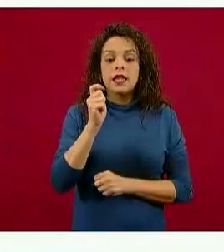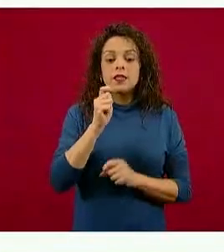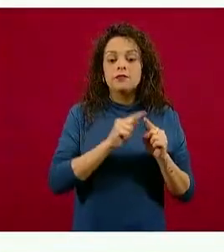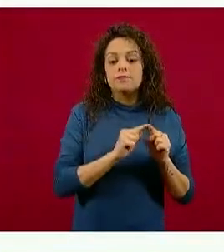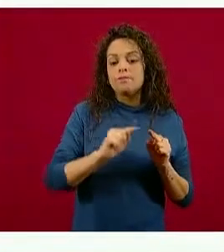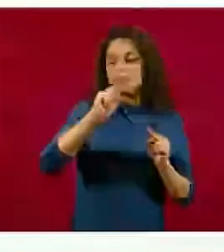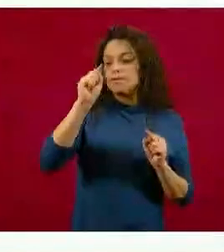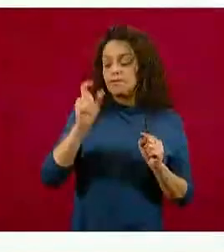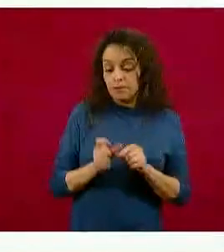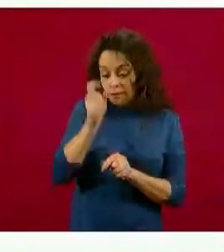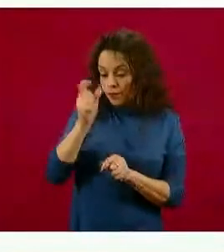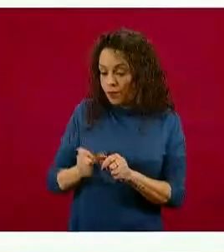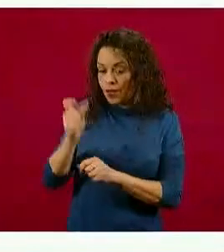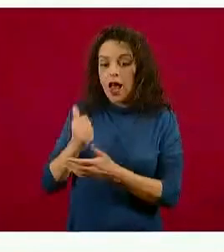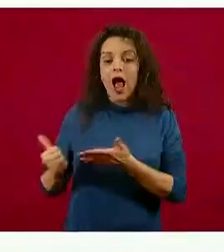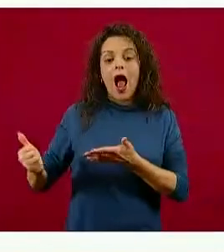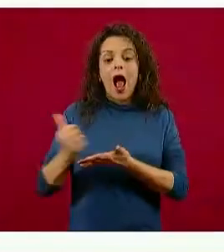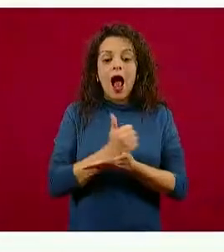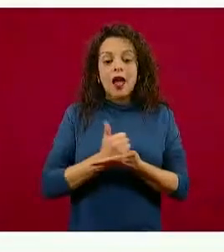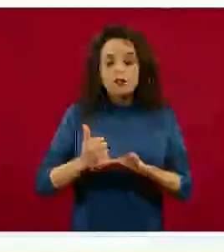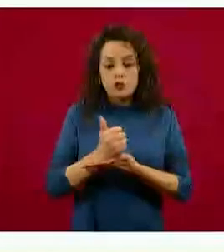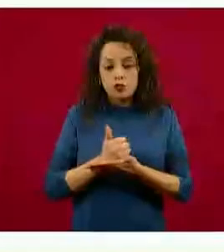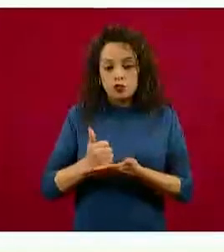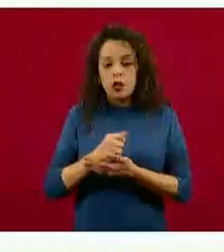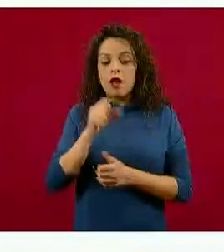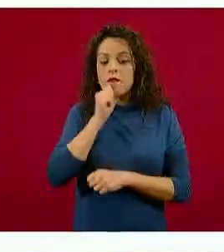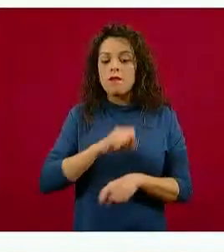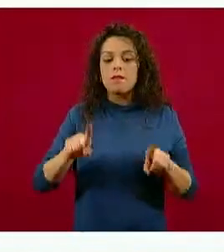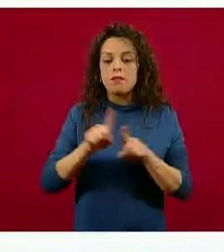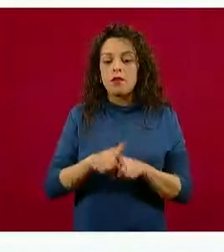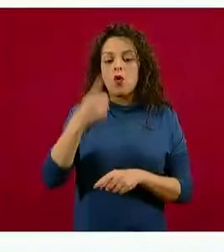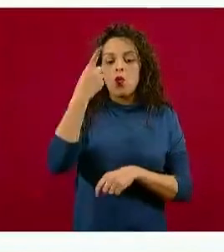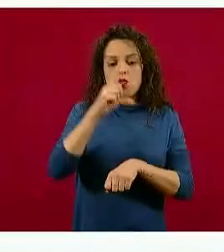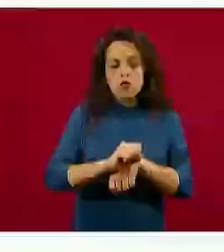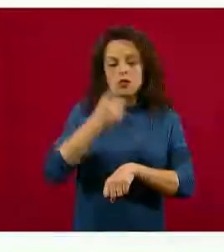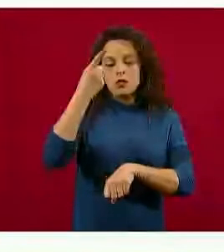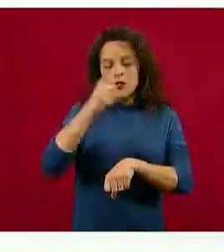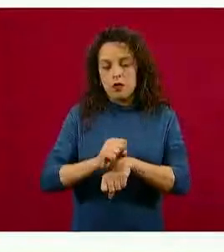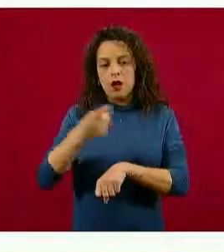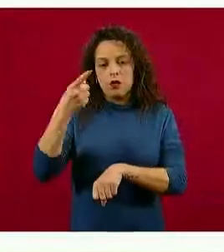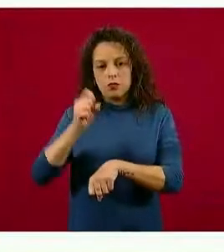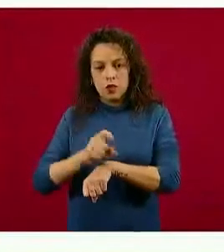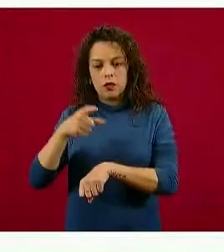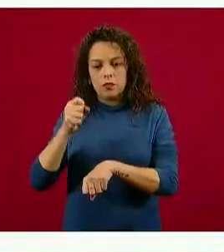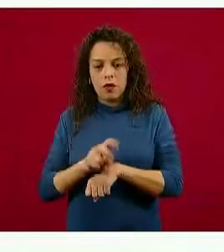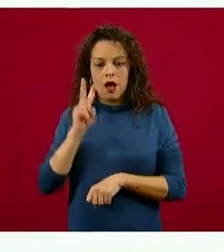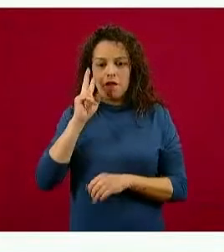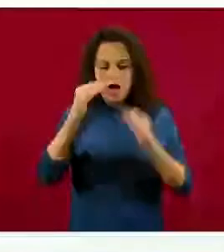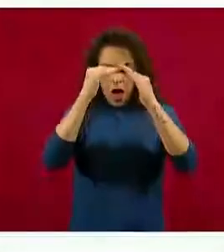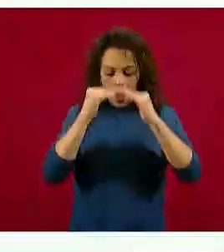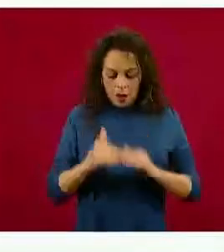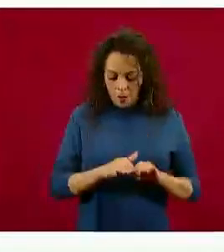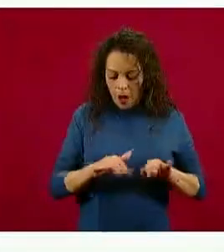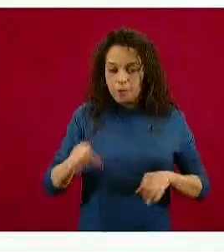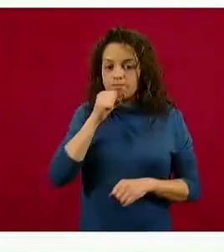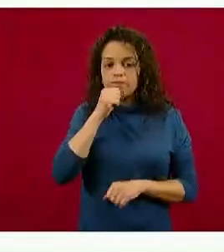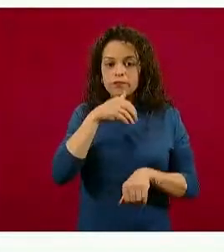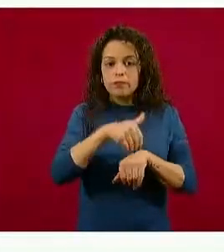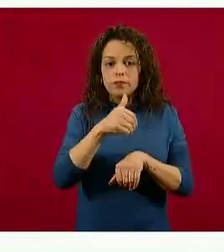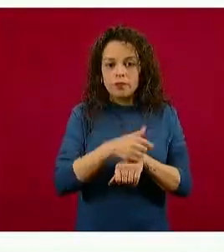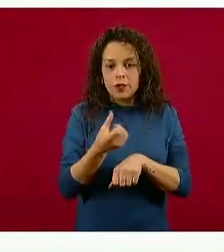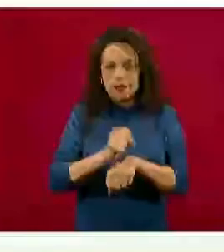de color azul, la distribución también es por semana epidemiológica, sino que además a estas defunciones que ya